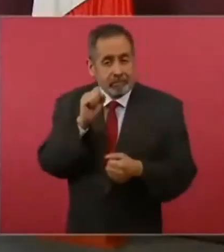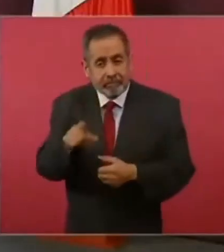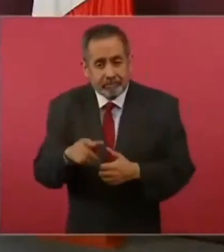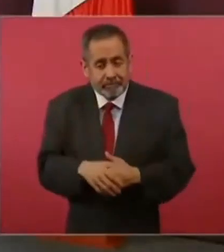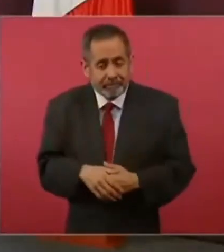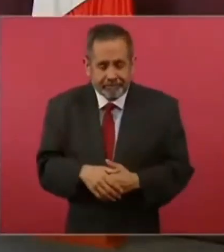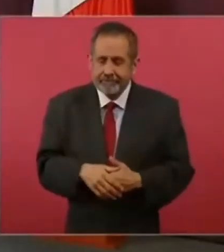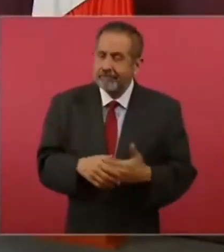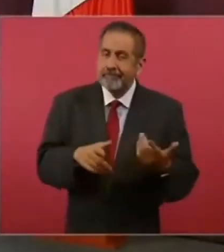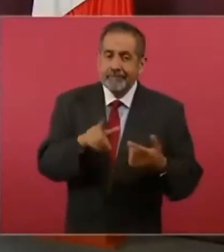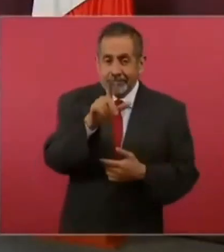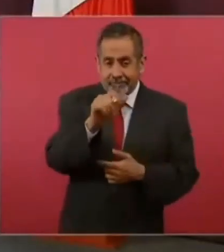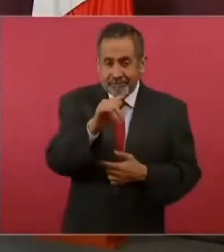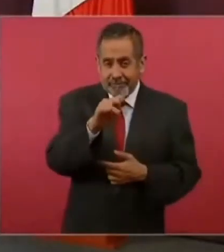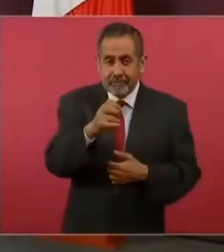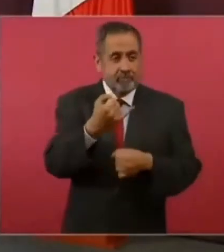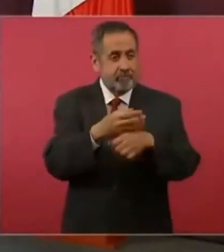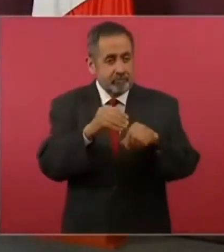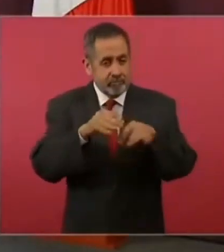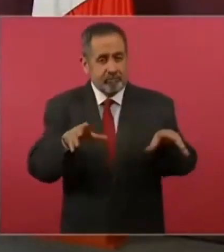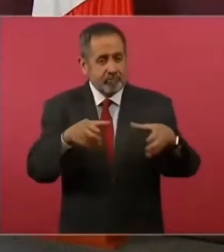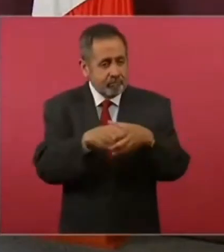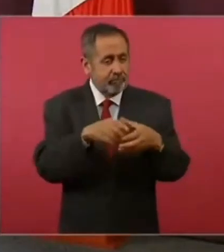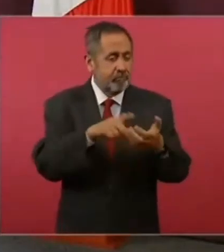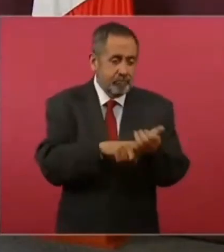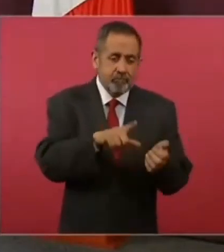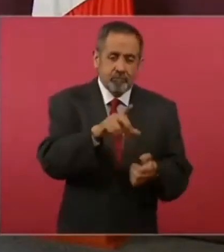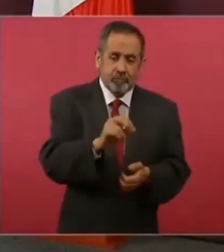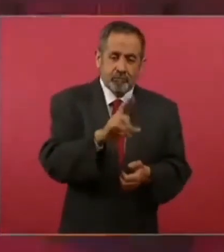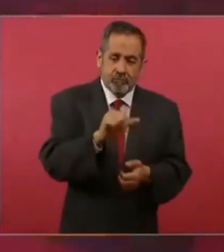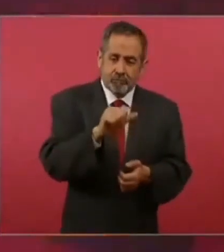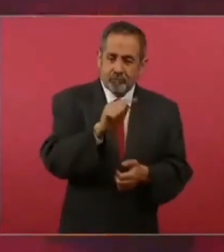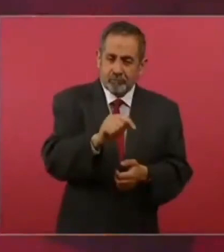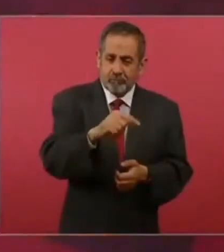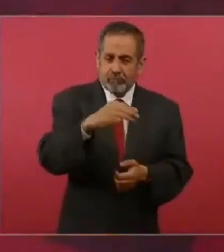que es la plataforma de información de Loret de Mola.